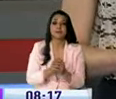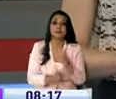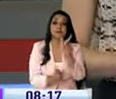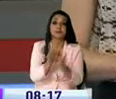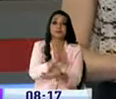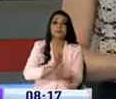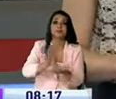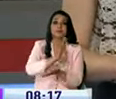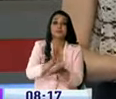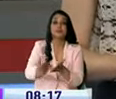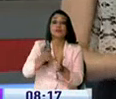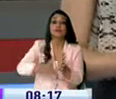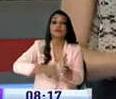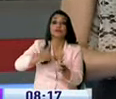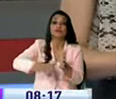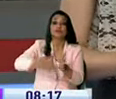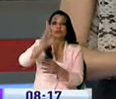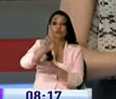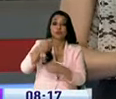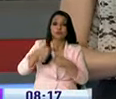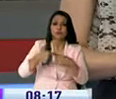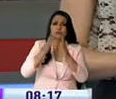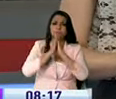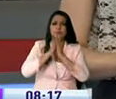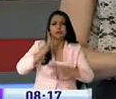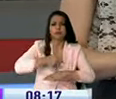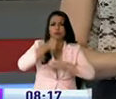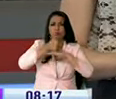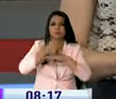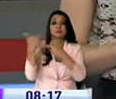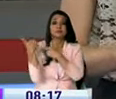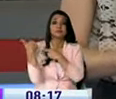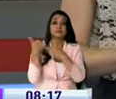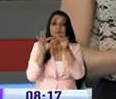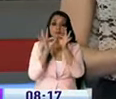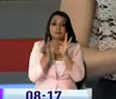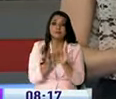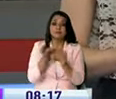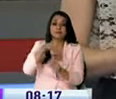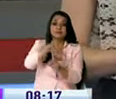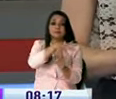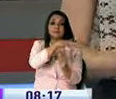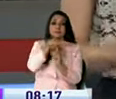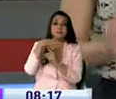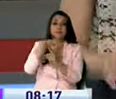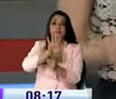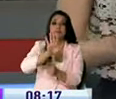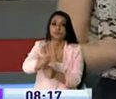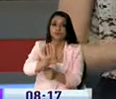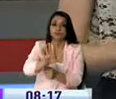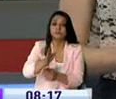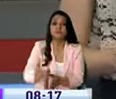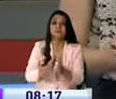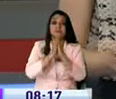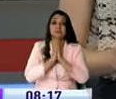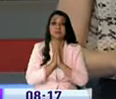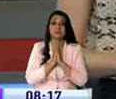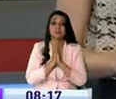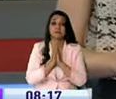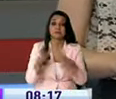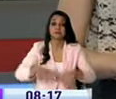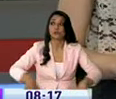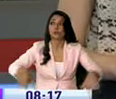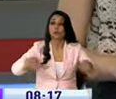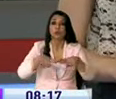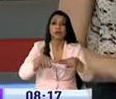la ferroviaria Baja al sur de Quito solicitan a las autoridades competentes el mantenimiento del parque de la zona. Ellos mencionan que este espacio